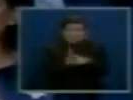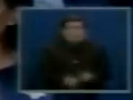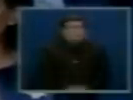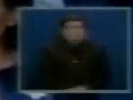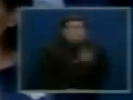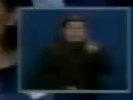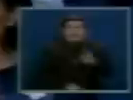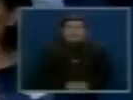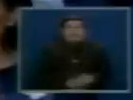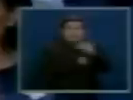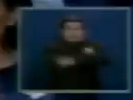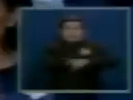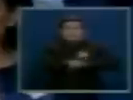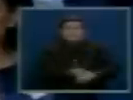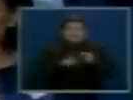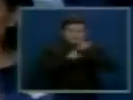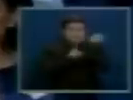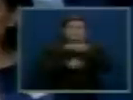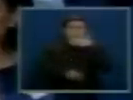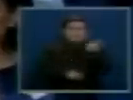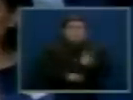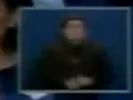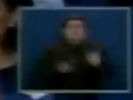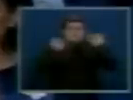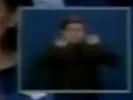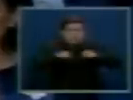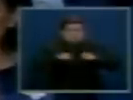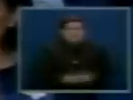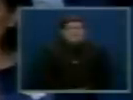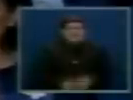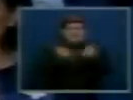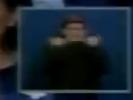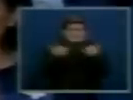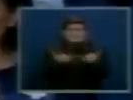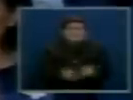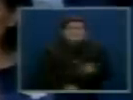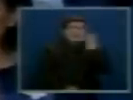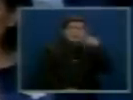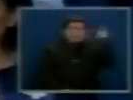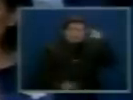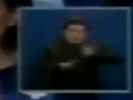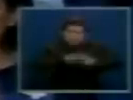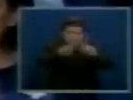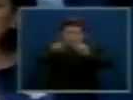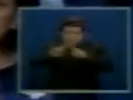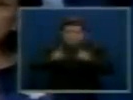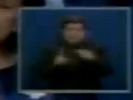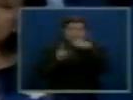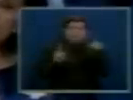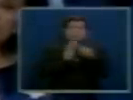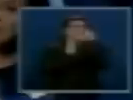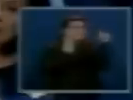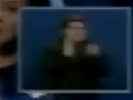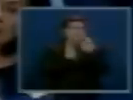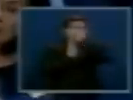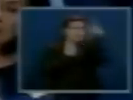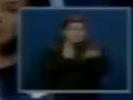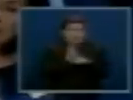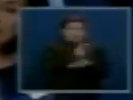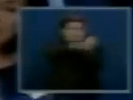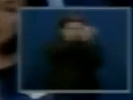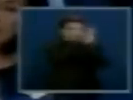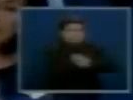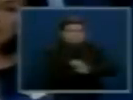una sociedad mejores. Han transcurrido 4 administraciones desde que esta norma constitucional fue